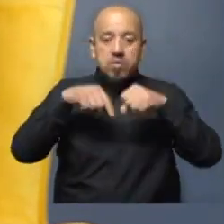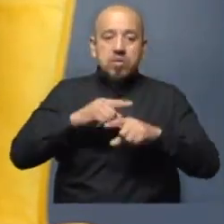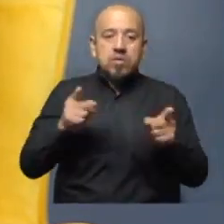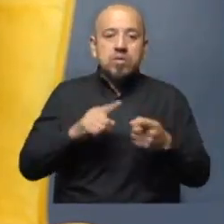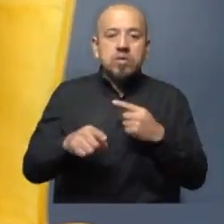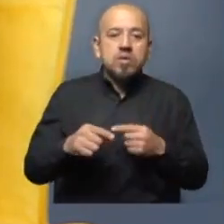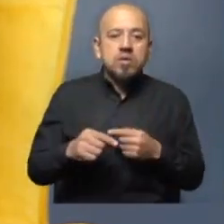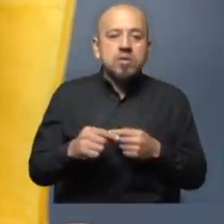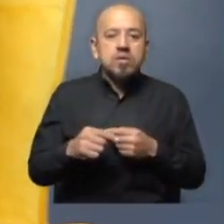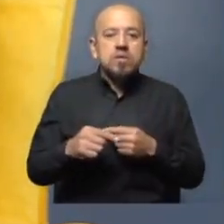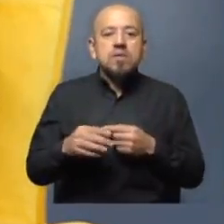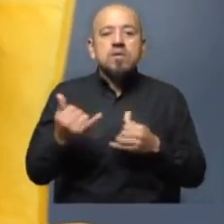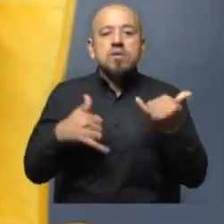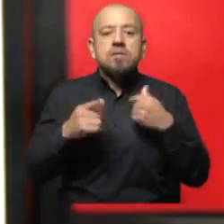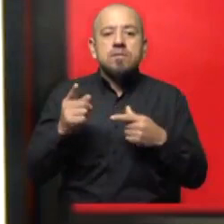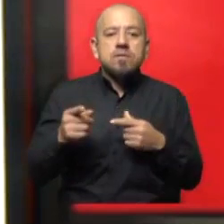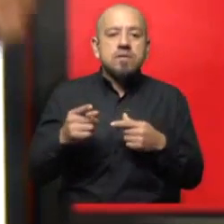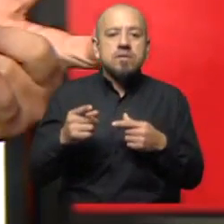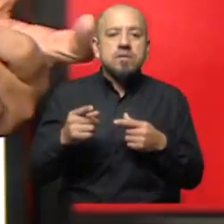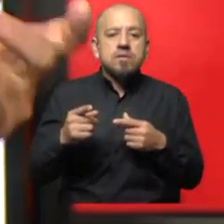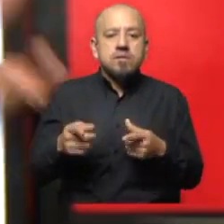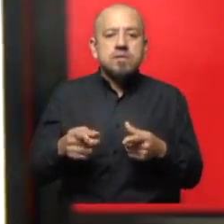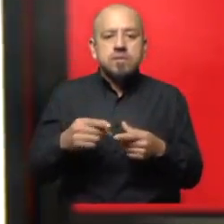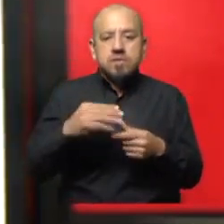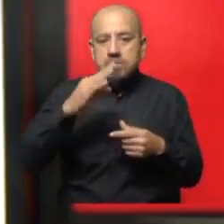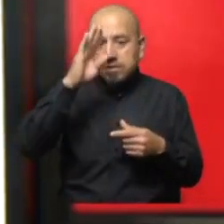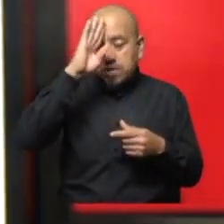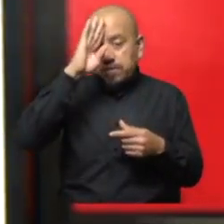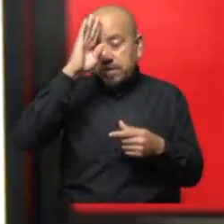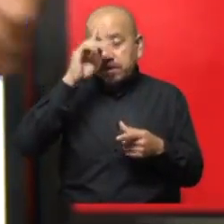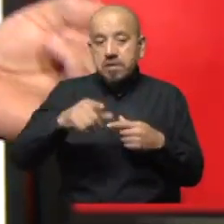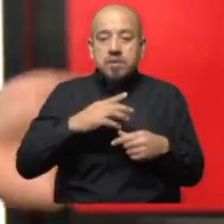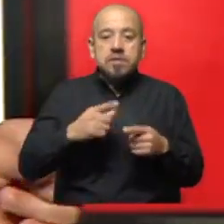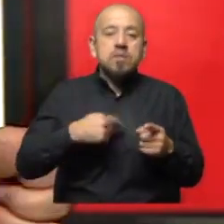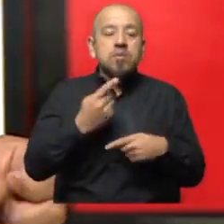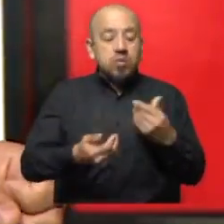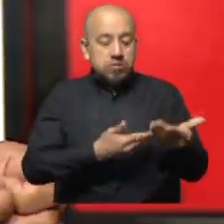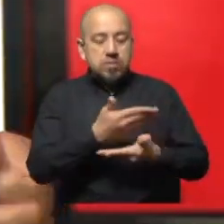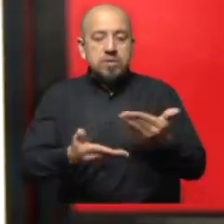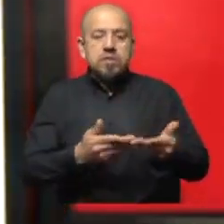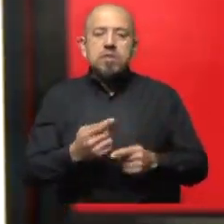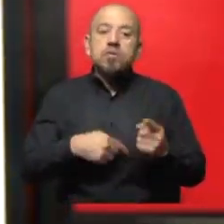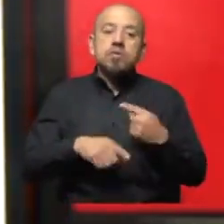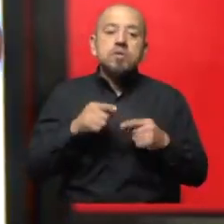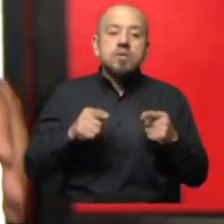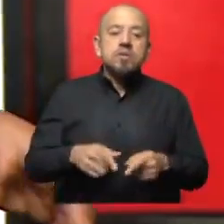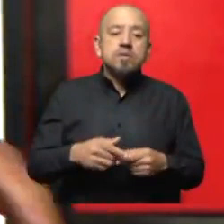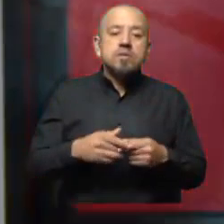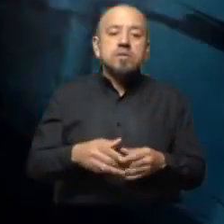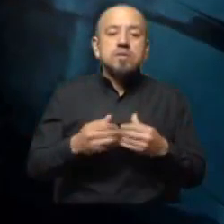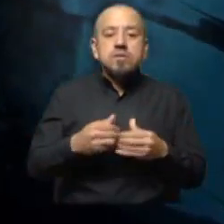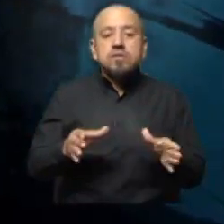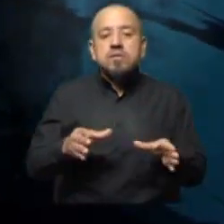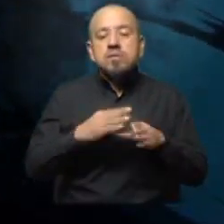la información y volver después pasárselo bien más y bueno y ahí fue como mi